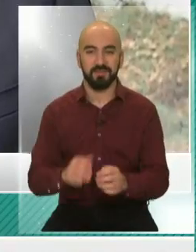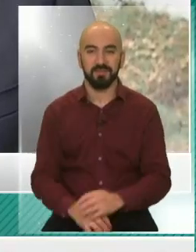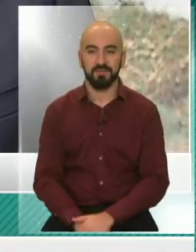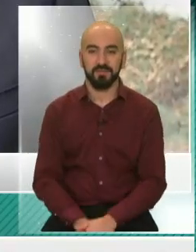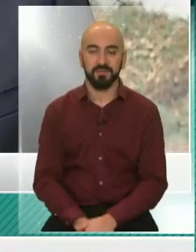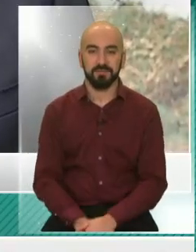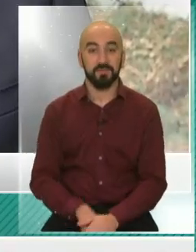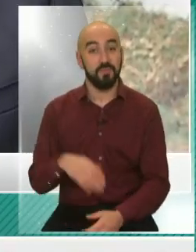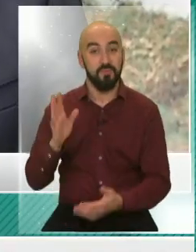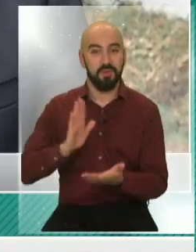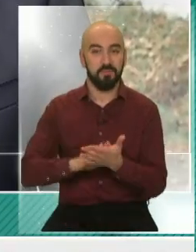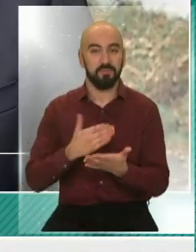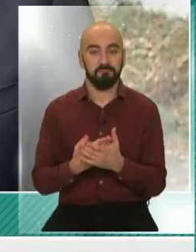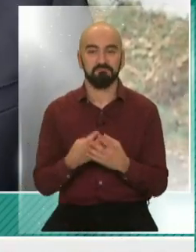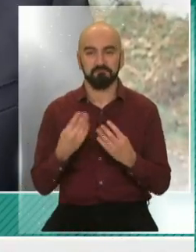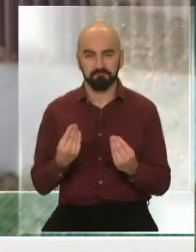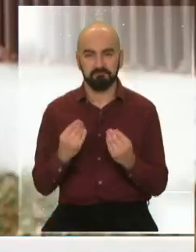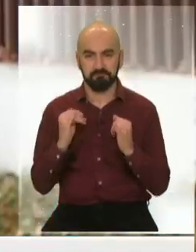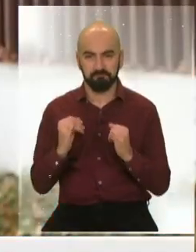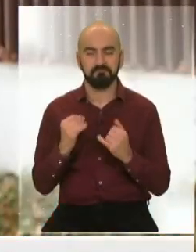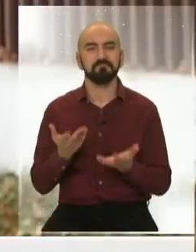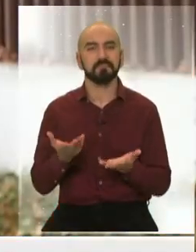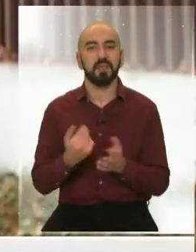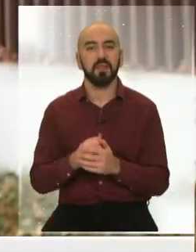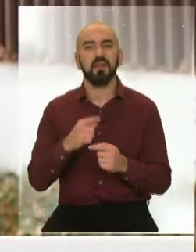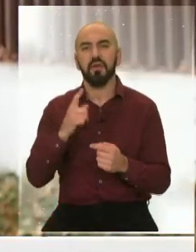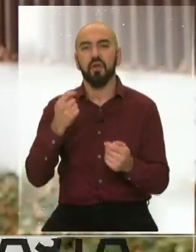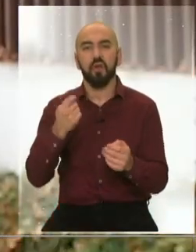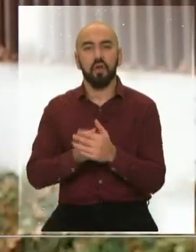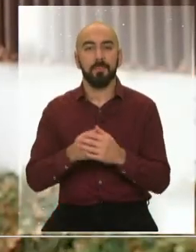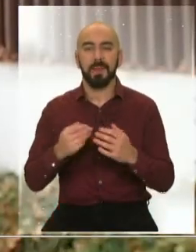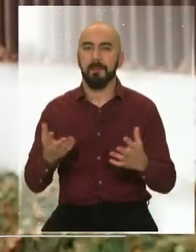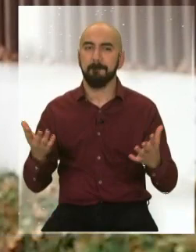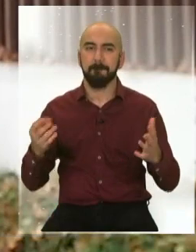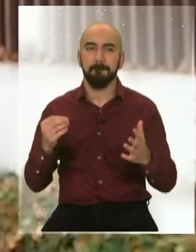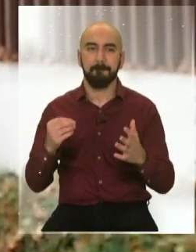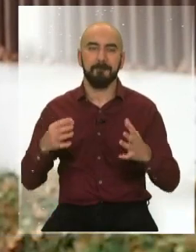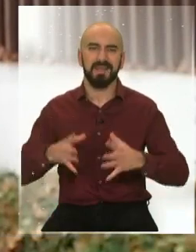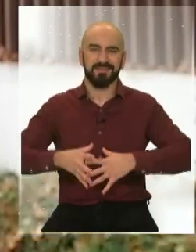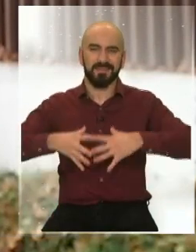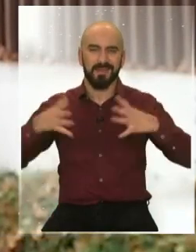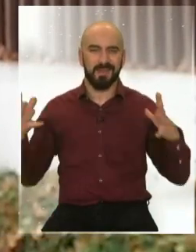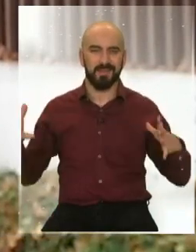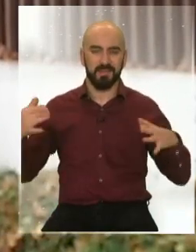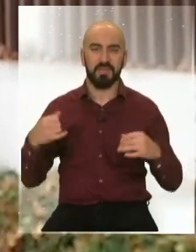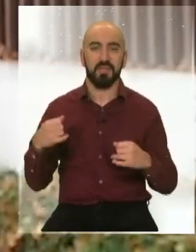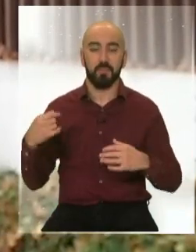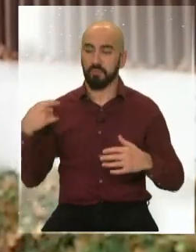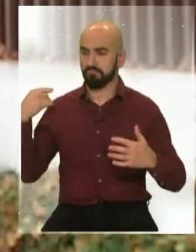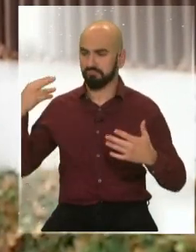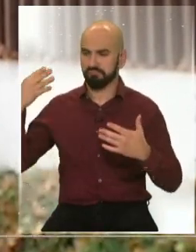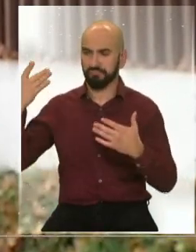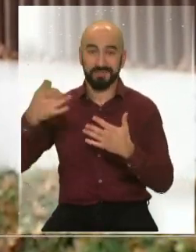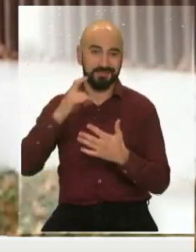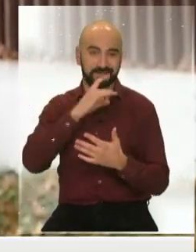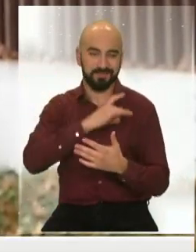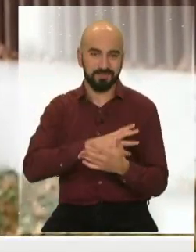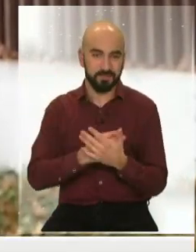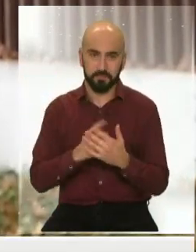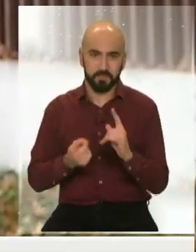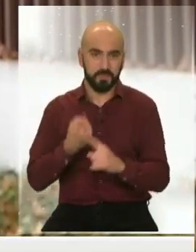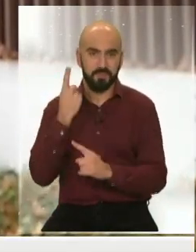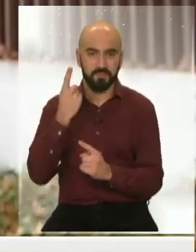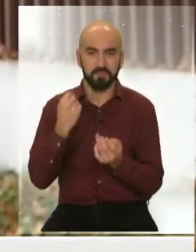Hola, buenas tardes, ¿cómo les va? Sí, se trata de la compra de alimentos más grande en la historia de Chile. Son cerca de